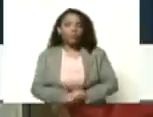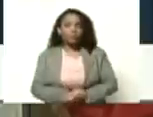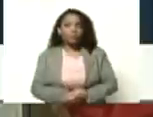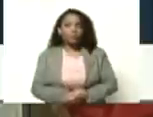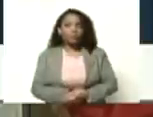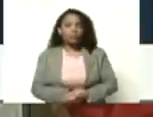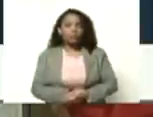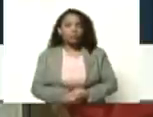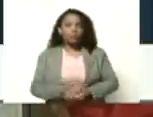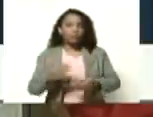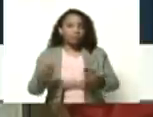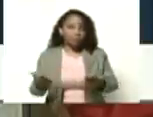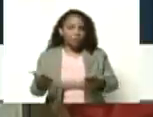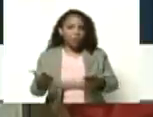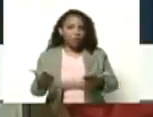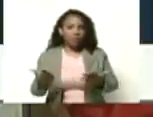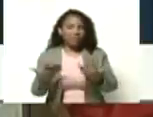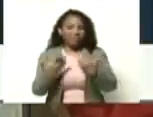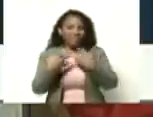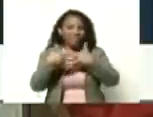qué mezcla